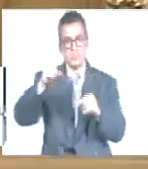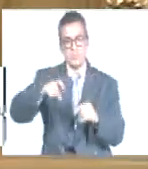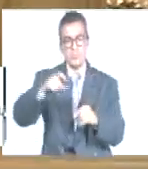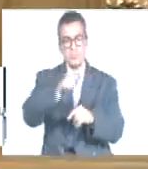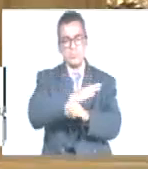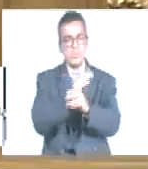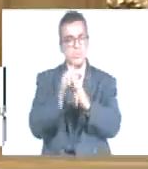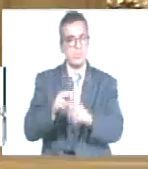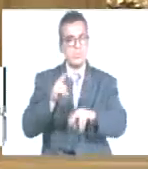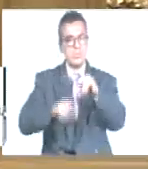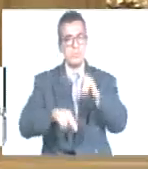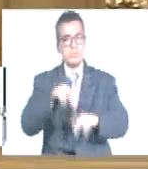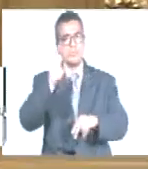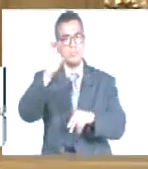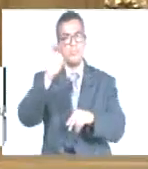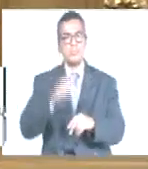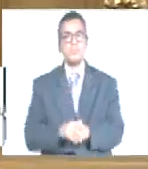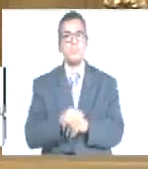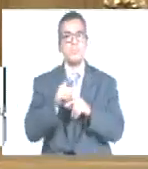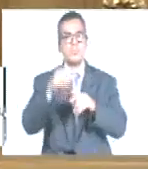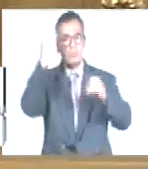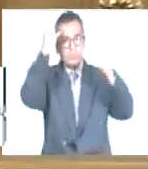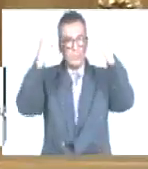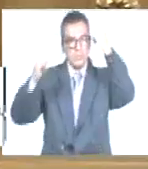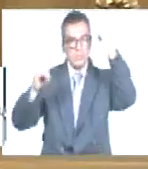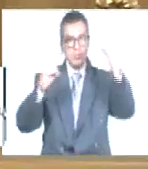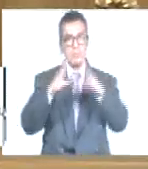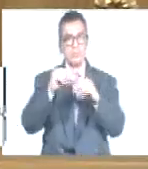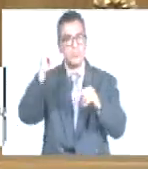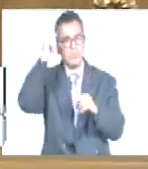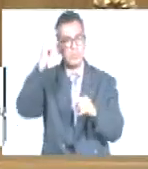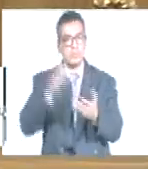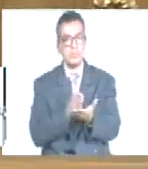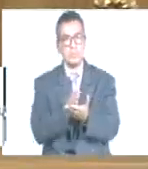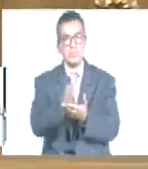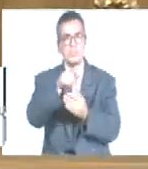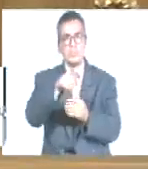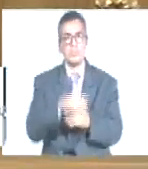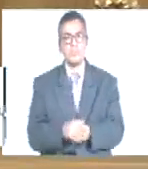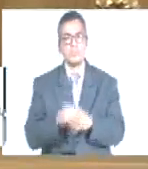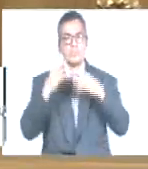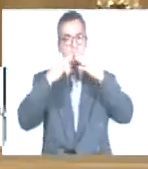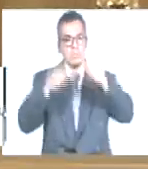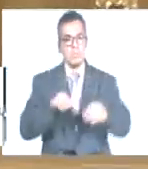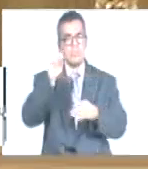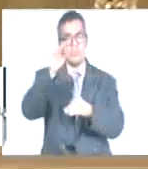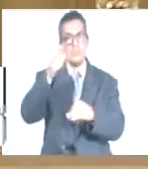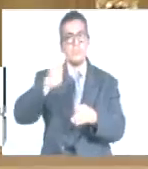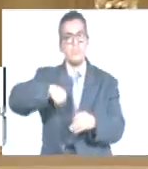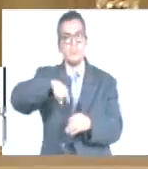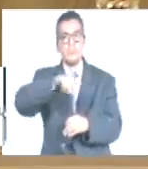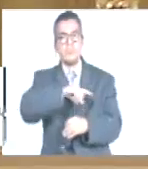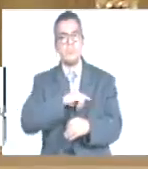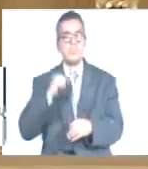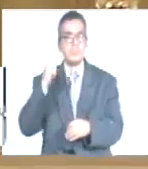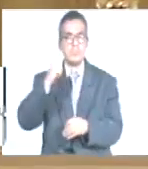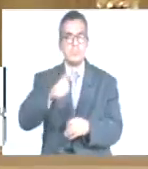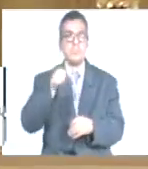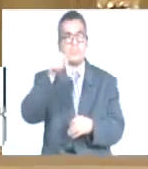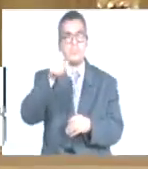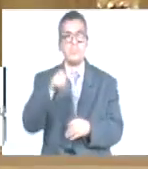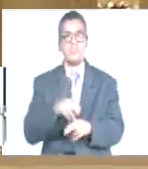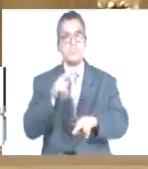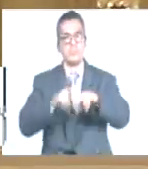necesitados, construyendo patria y dando ideas todos los días para seguir asegurando el futuro de todas nuestras generaciones y para